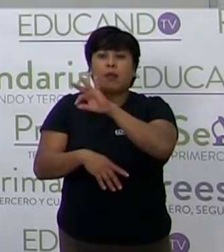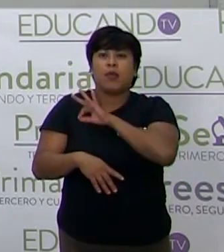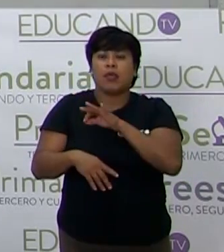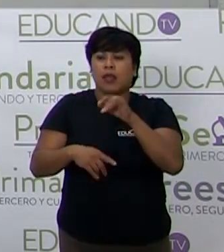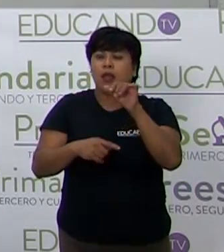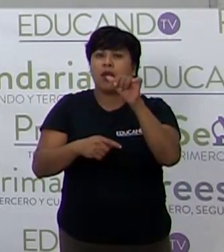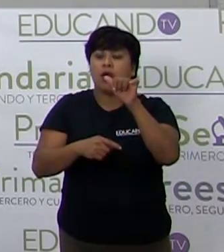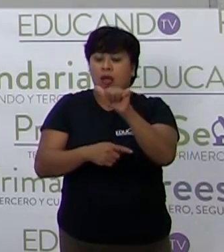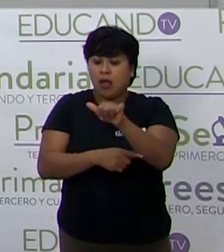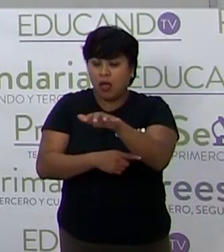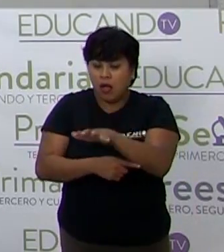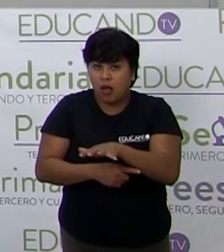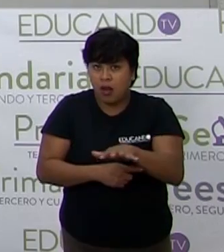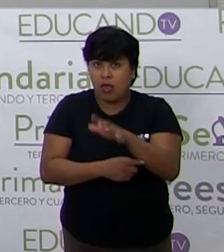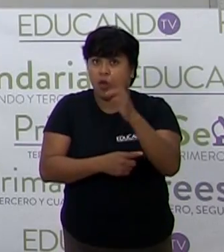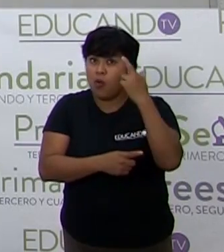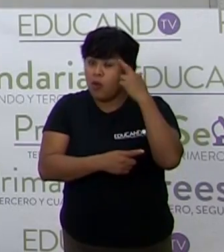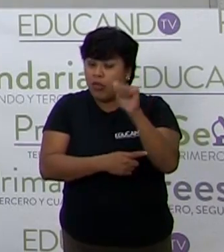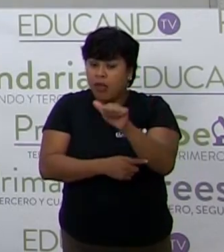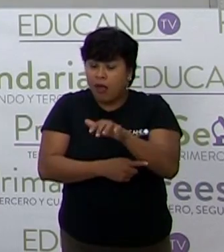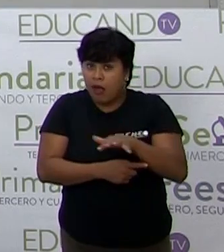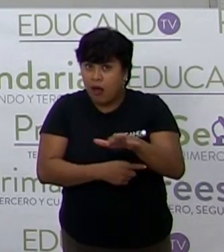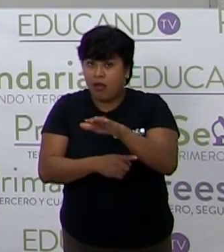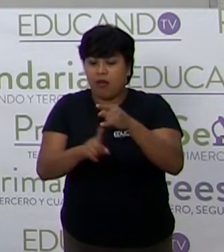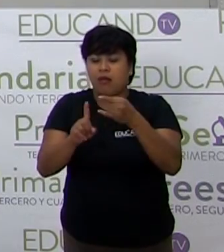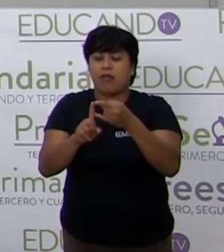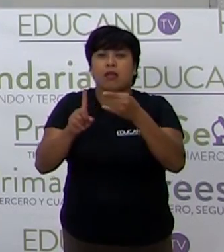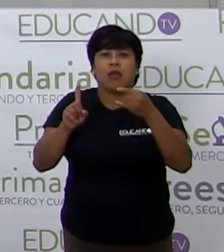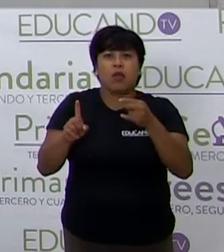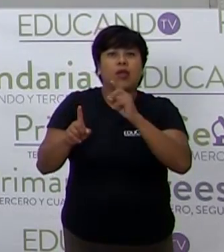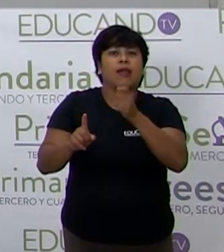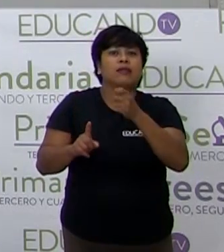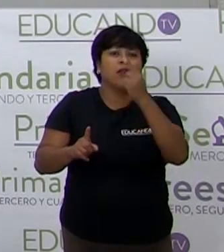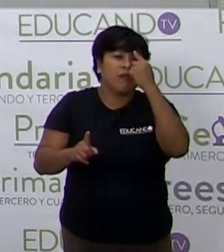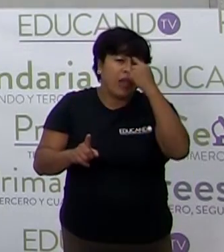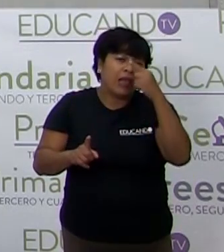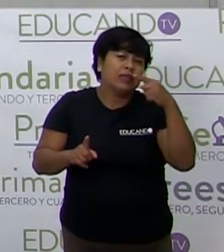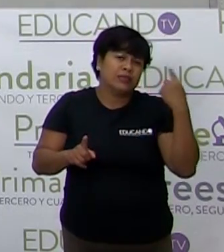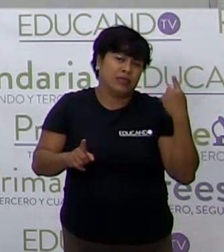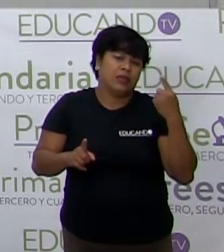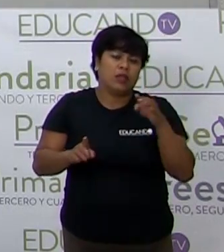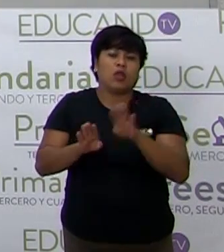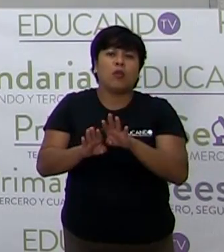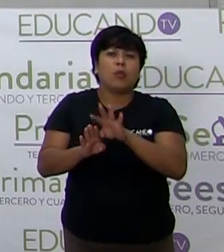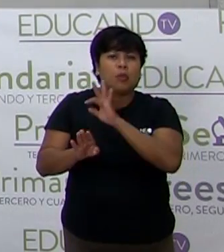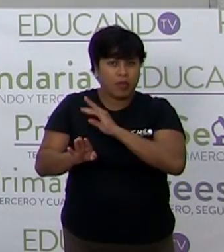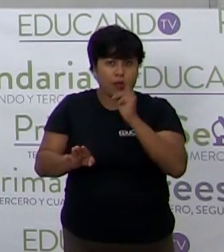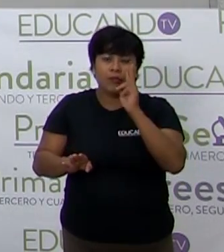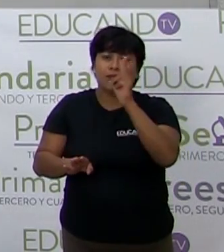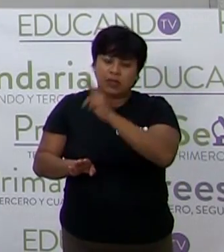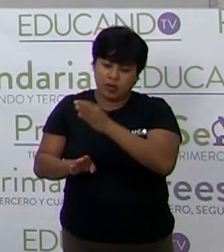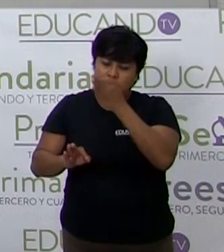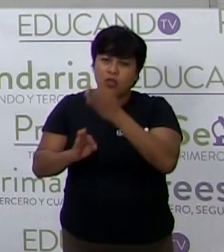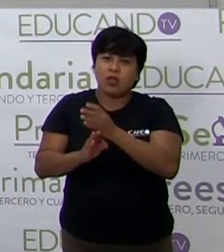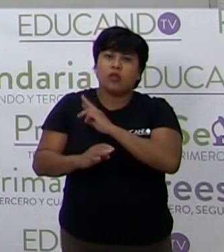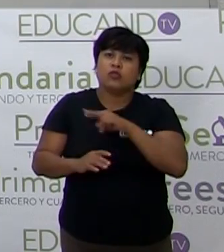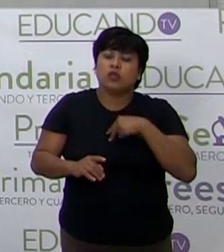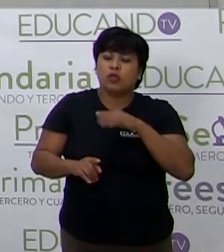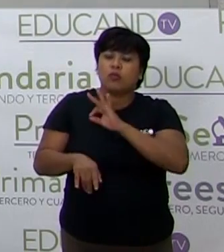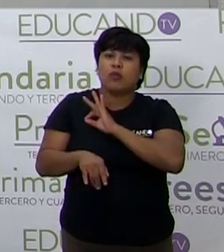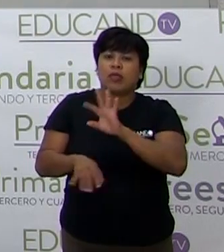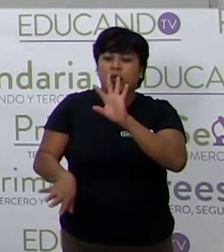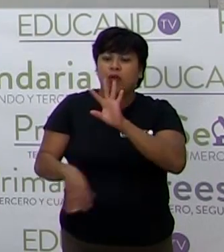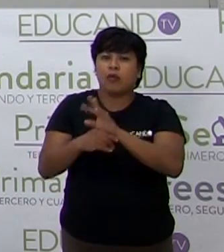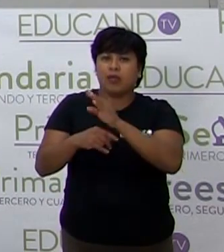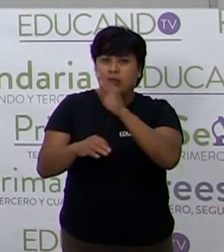área. Recuerda que el área de un rectángulo es muy fácil y ahorita vamos a ver esa parte con la cual estaríamos completando las figuras.